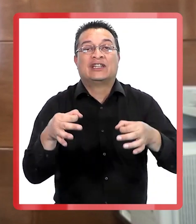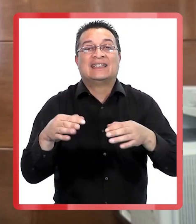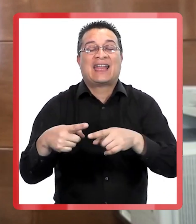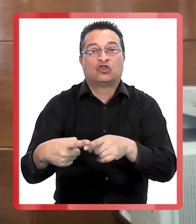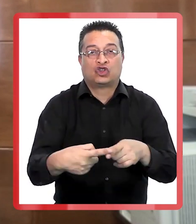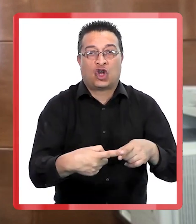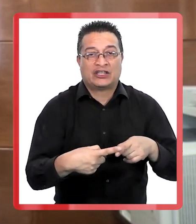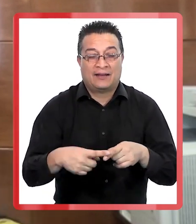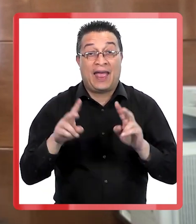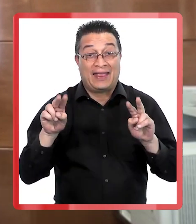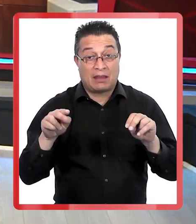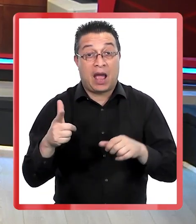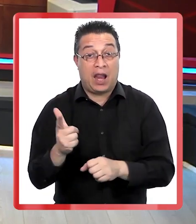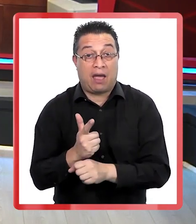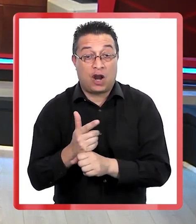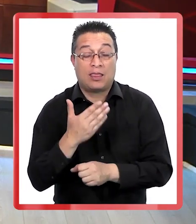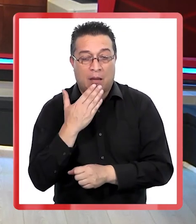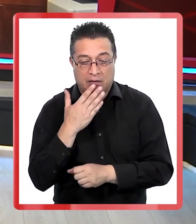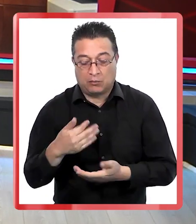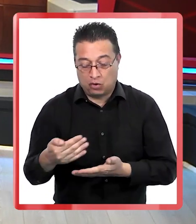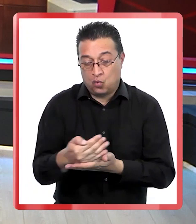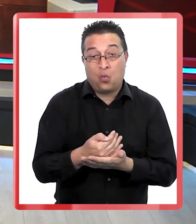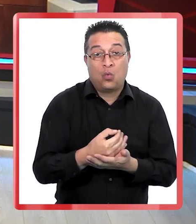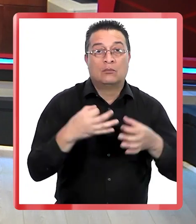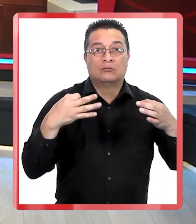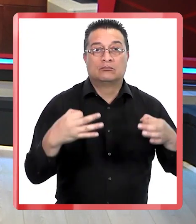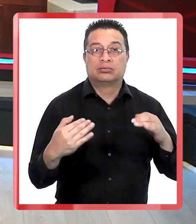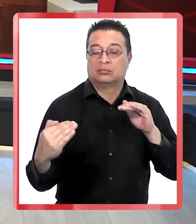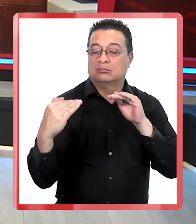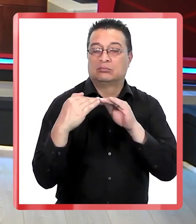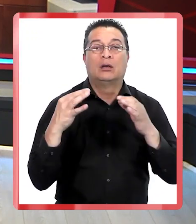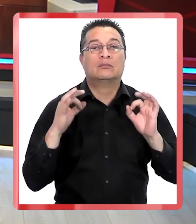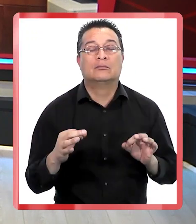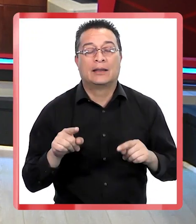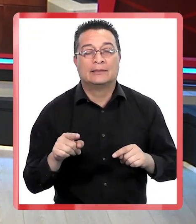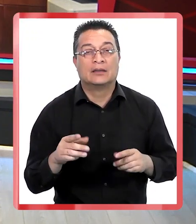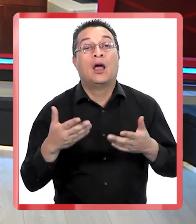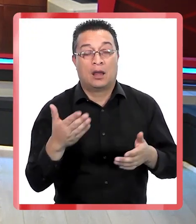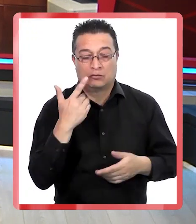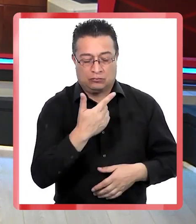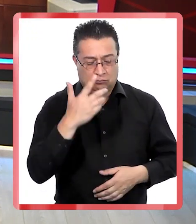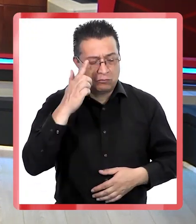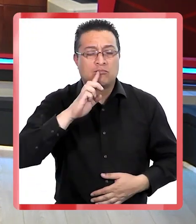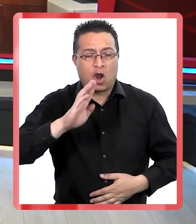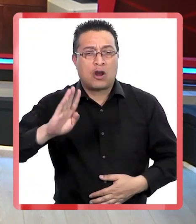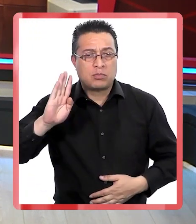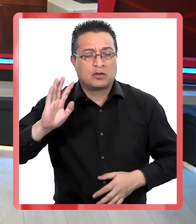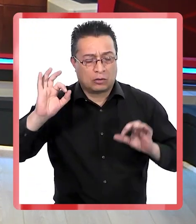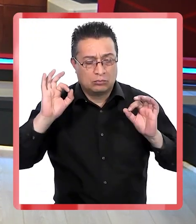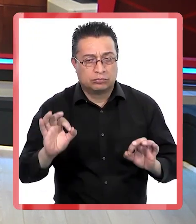justicia social, ¿no? Que en el ámbito laboral también se traduce en tener un ingreso justo. Y por eso nuestro compromiso, nuestra